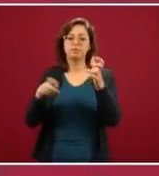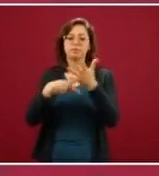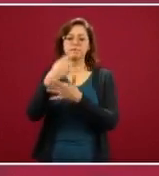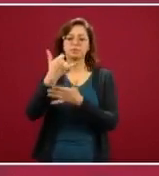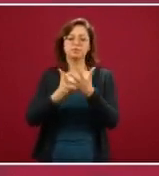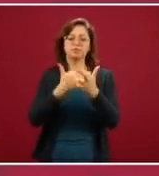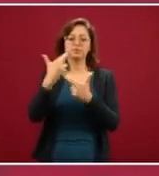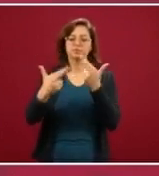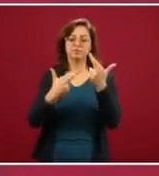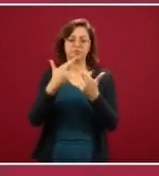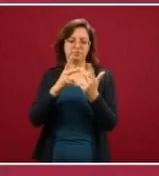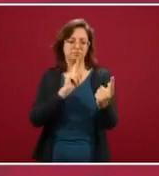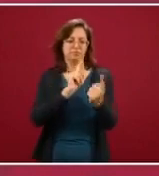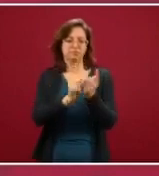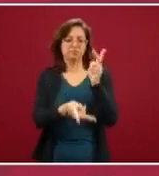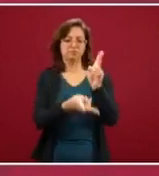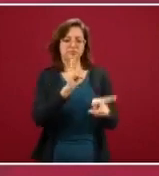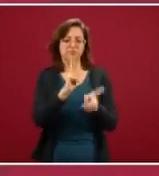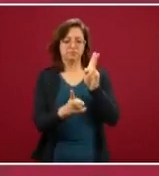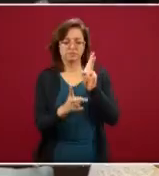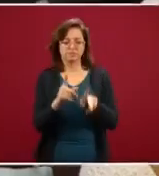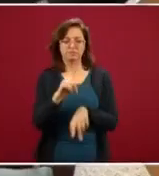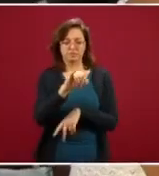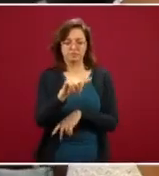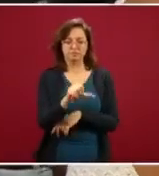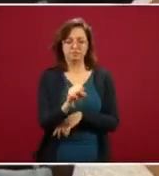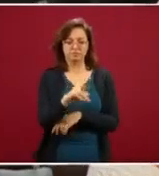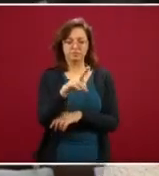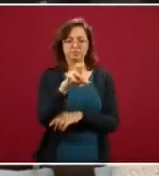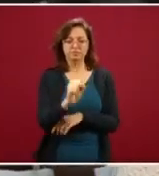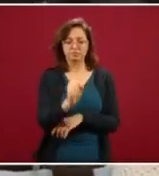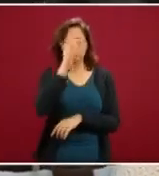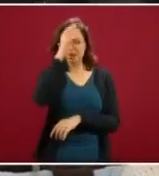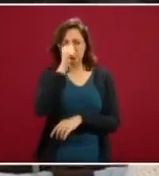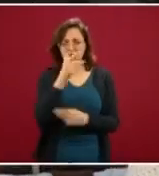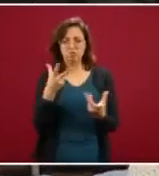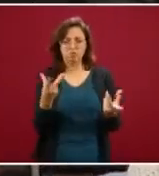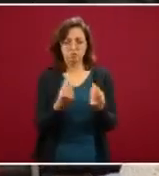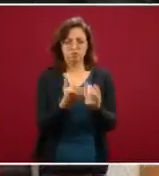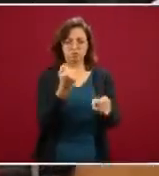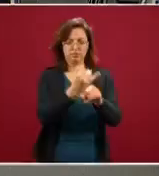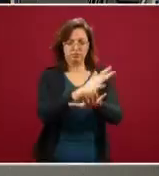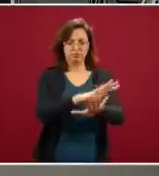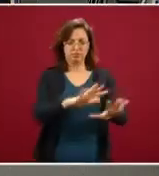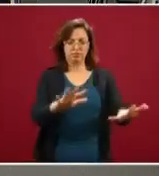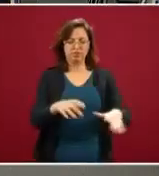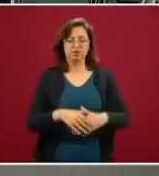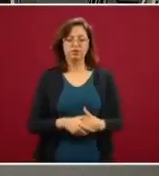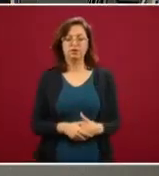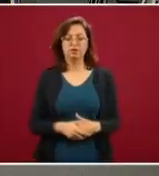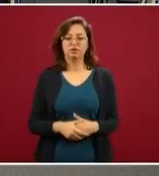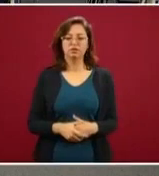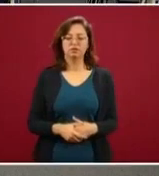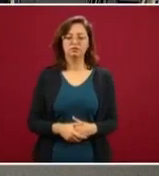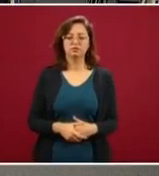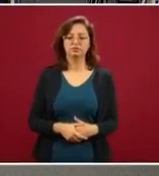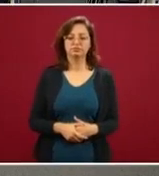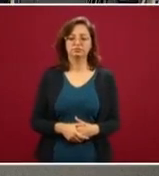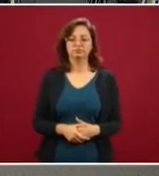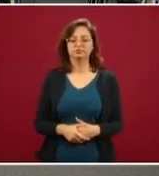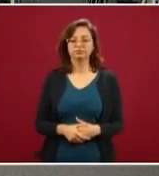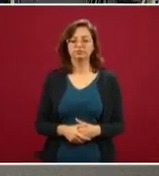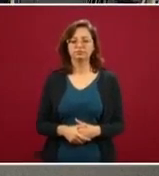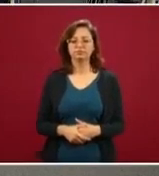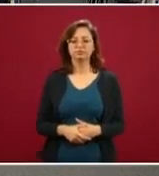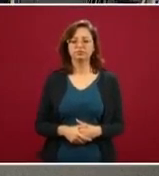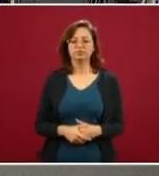que platique contigo. Con Jesús nos ponemos de acuerdo para que te dé información. A ver, Nuria. Nada más la pregunta,